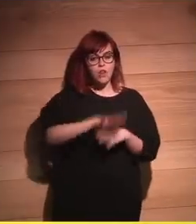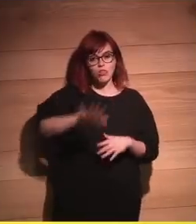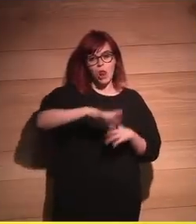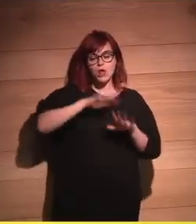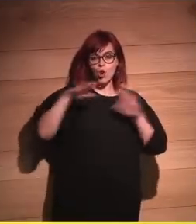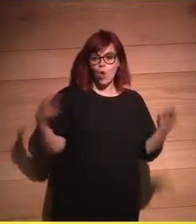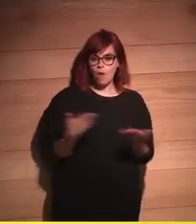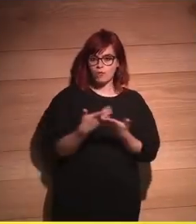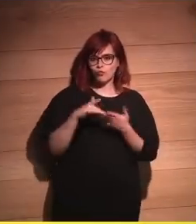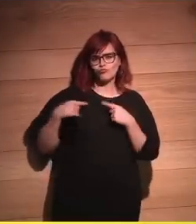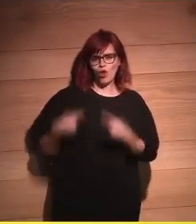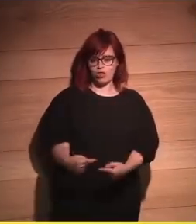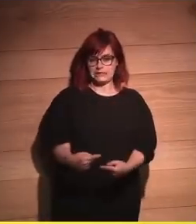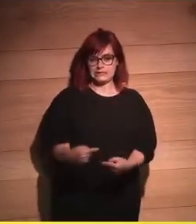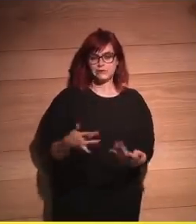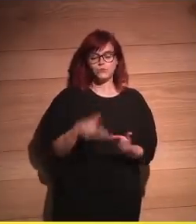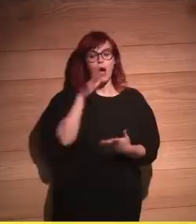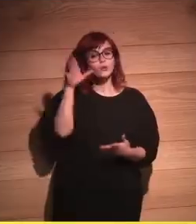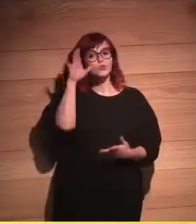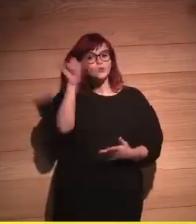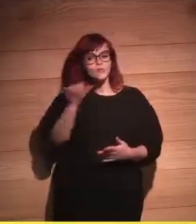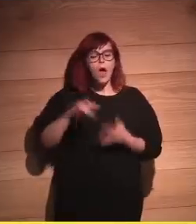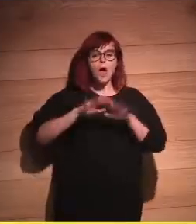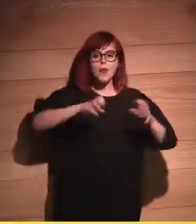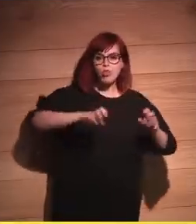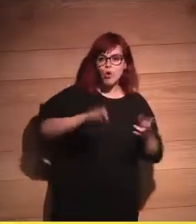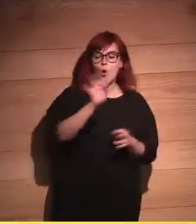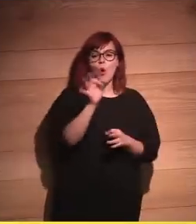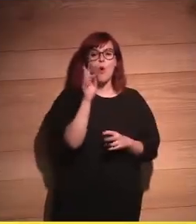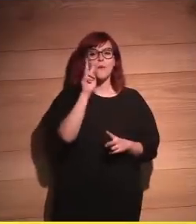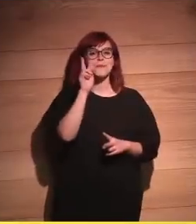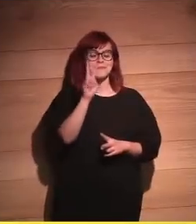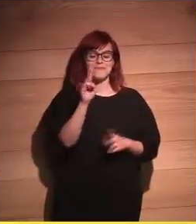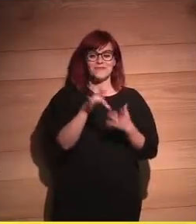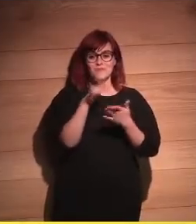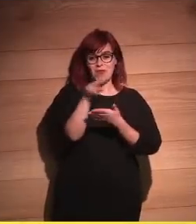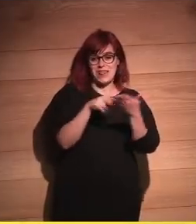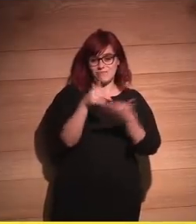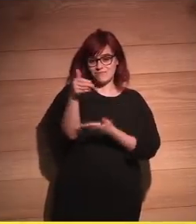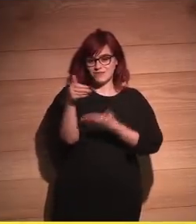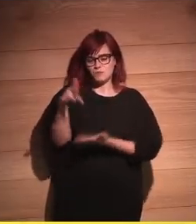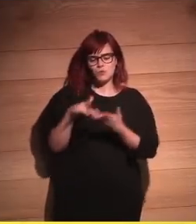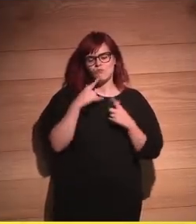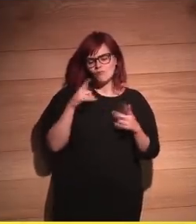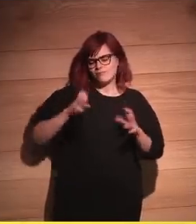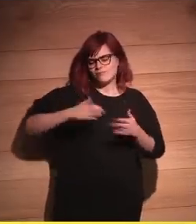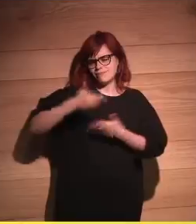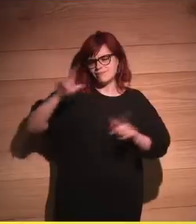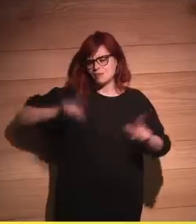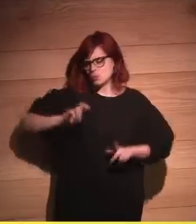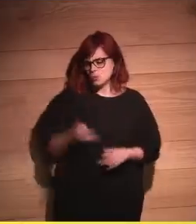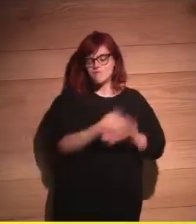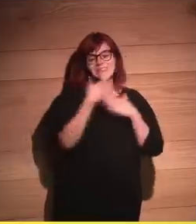nacional y global cada día, que se les escucha en la radio o se les lee en muchos medios de